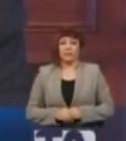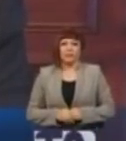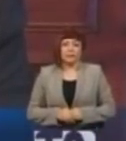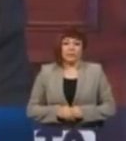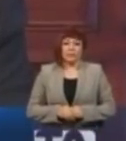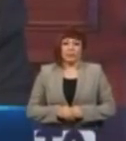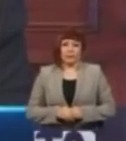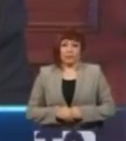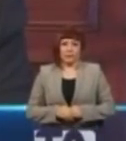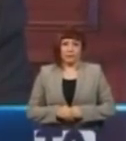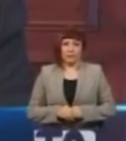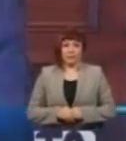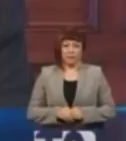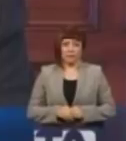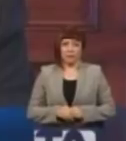de